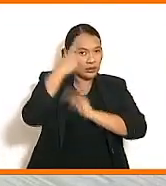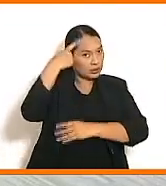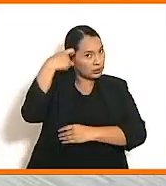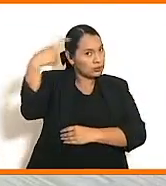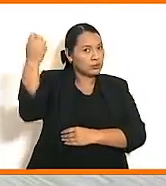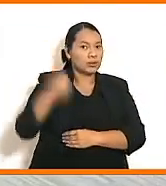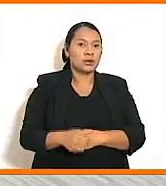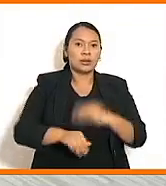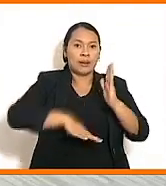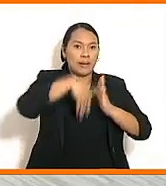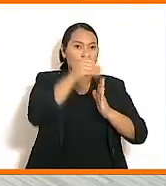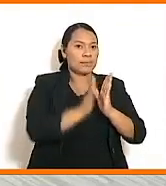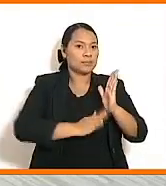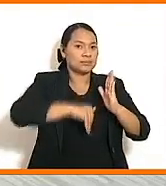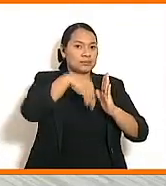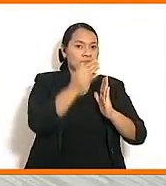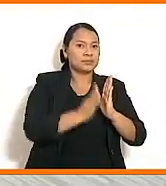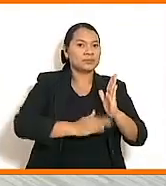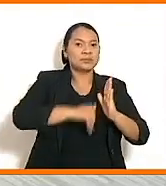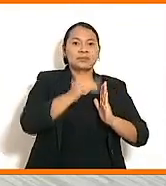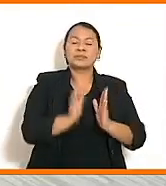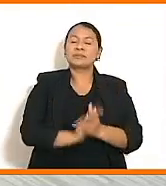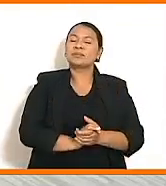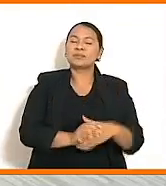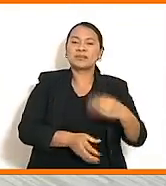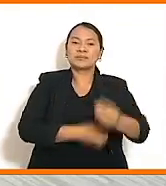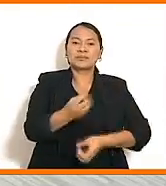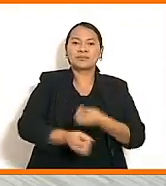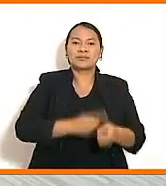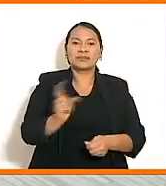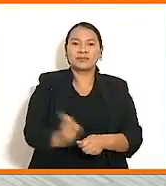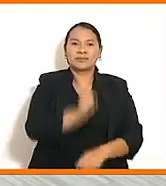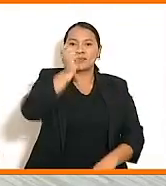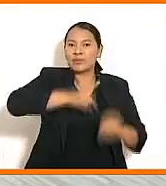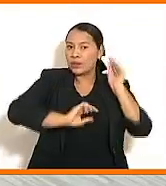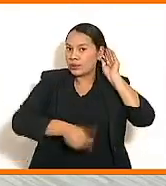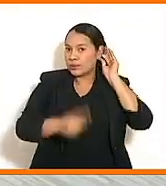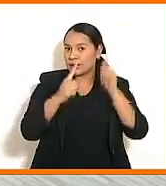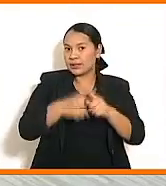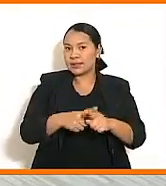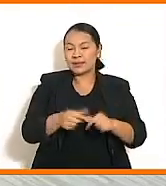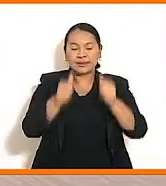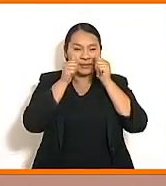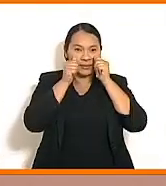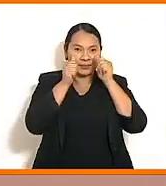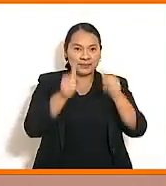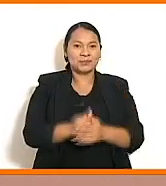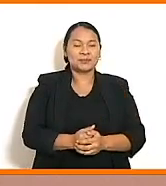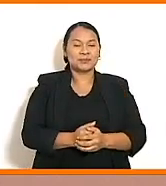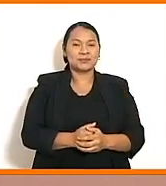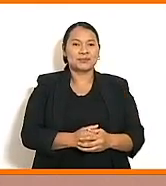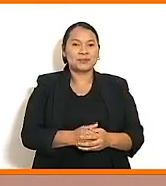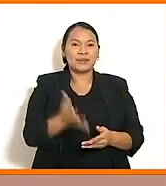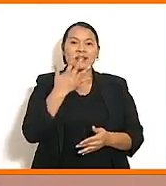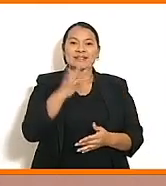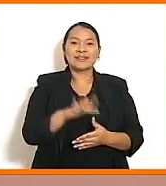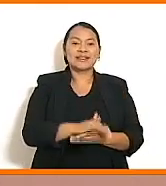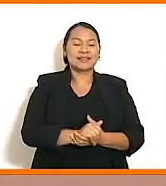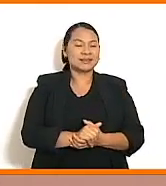de sueños pintura. Pero si estás esperando la esfera ganadora de Multi X, atentos, porque esta es